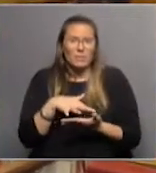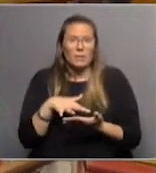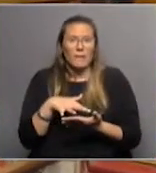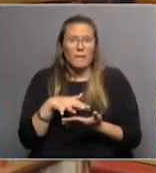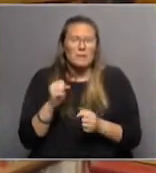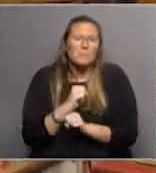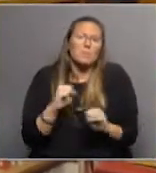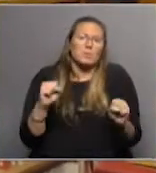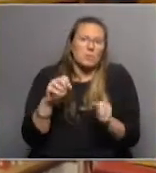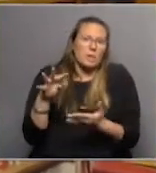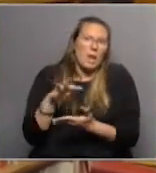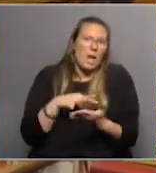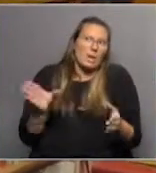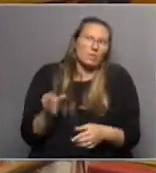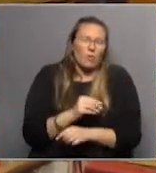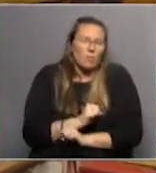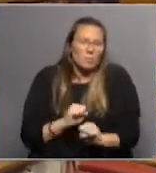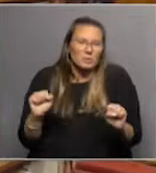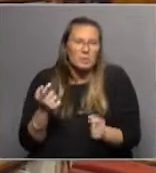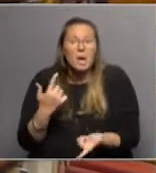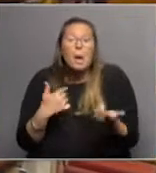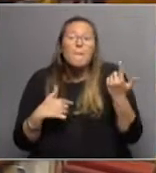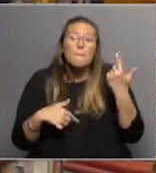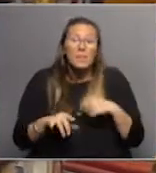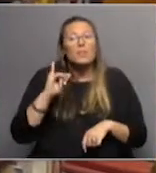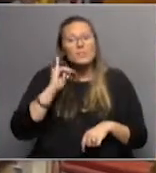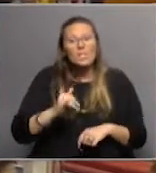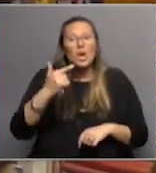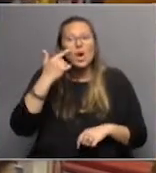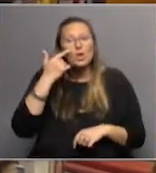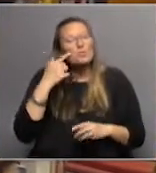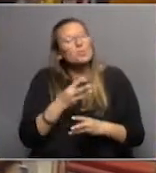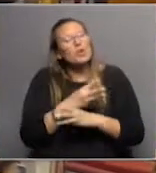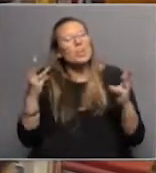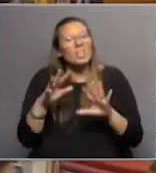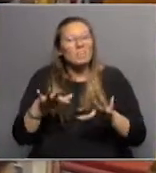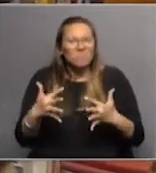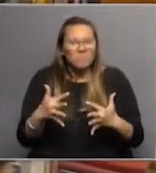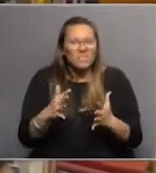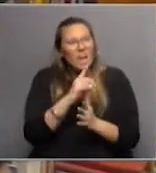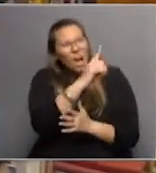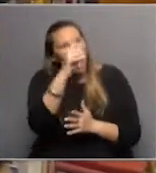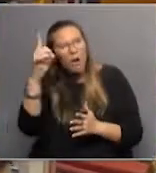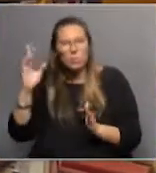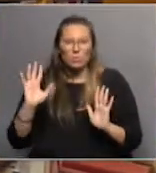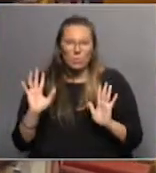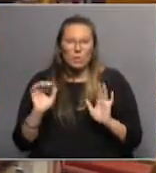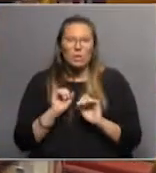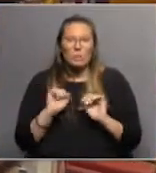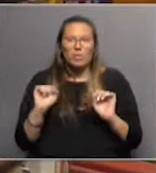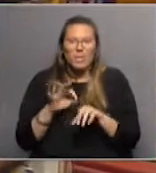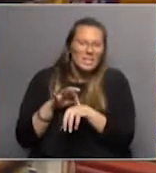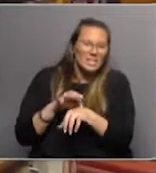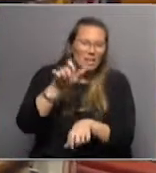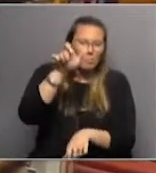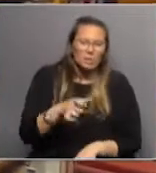es imposible leer esa cantidad de libros. Pero sí tener un conocimiento general de lo que tenemos y poder orientar